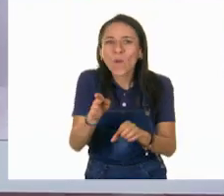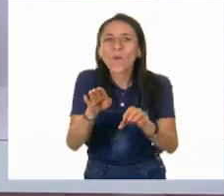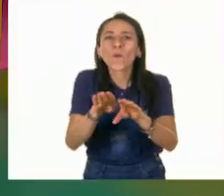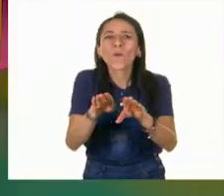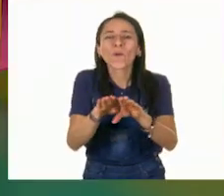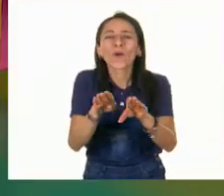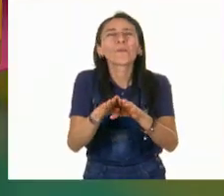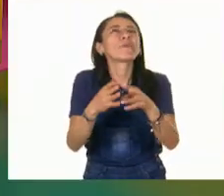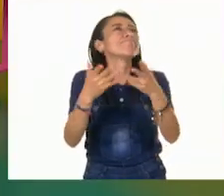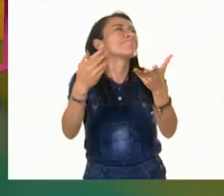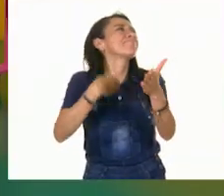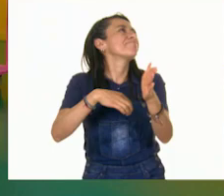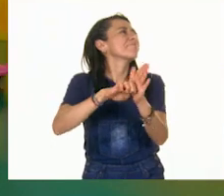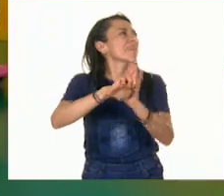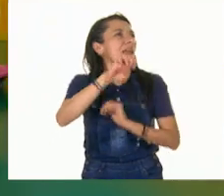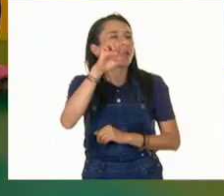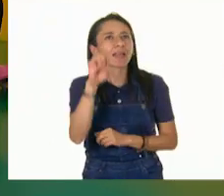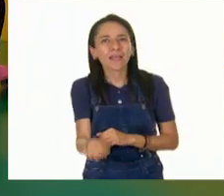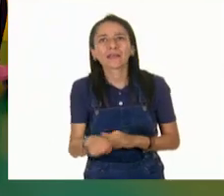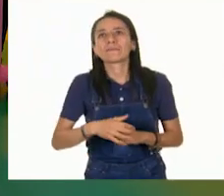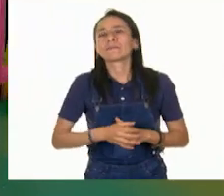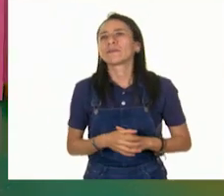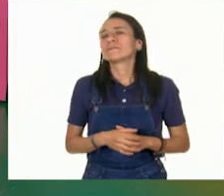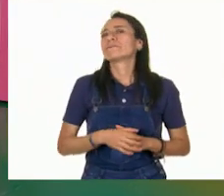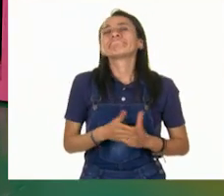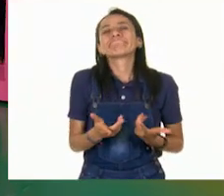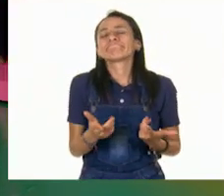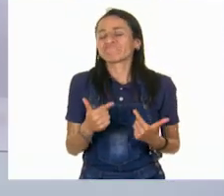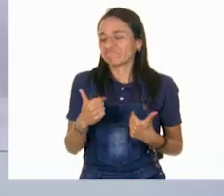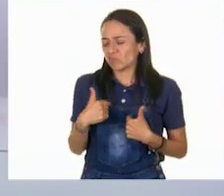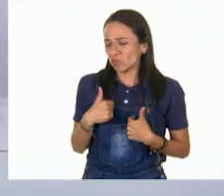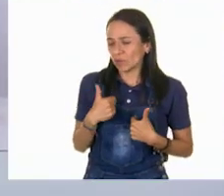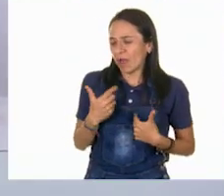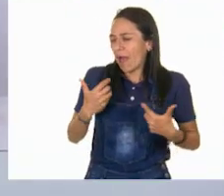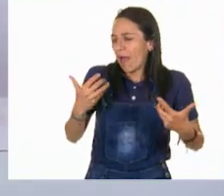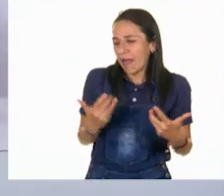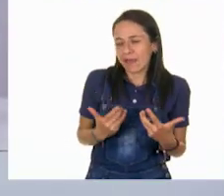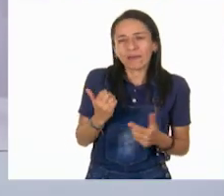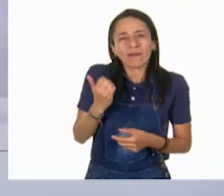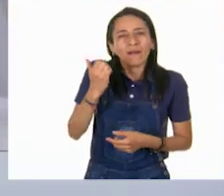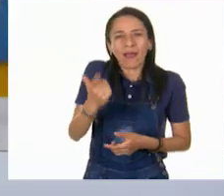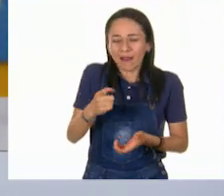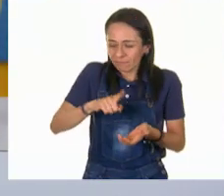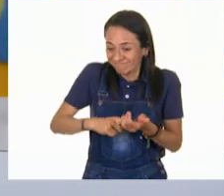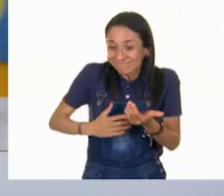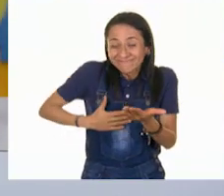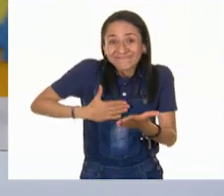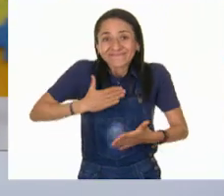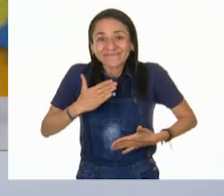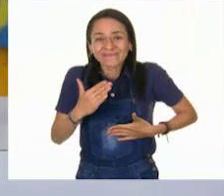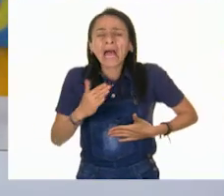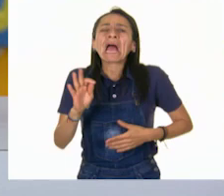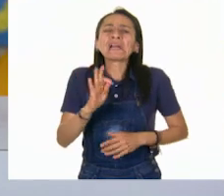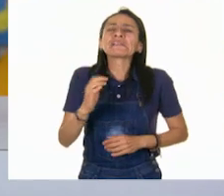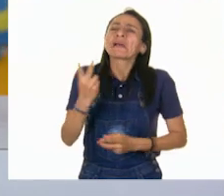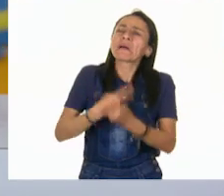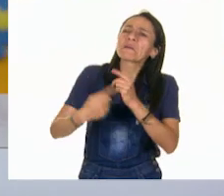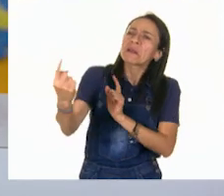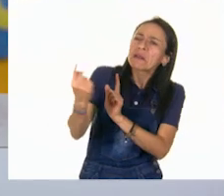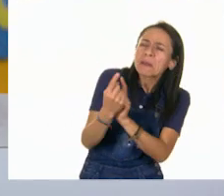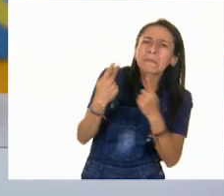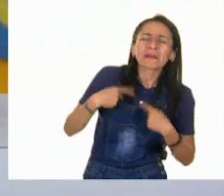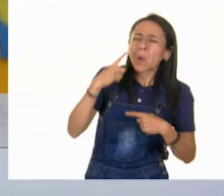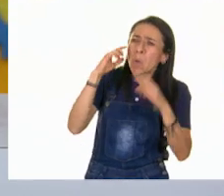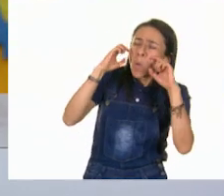como cuando hacemos algo que disfrutamos o saludamos a alguien que no hemos visto hace mucho.